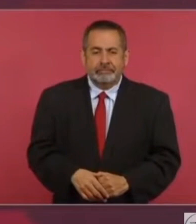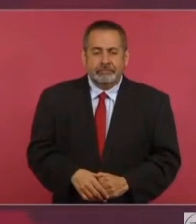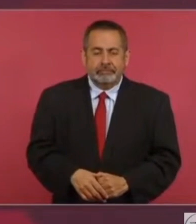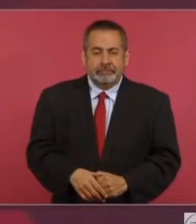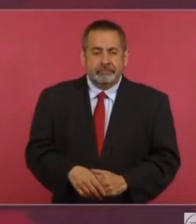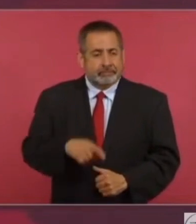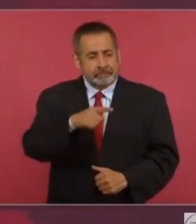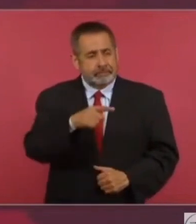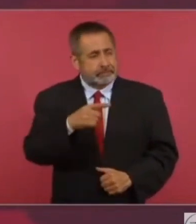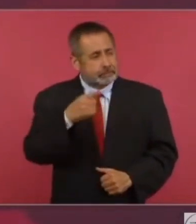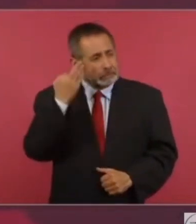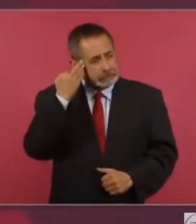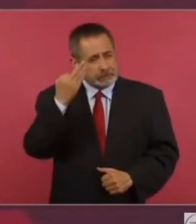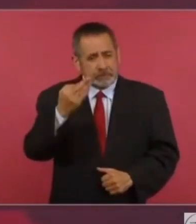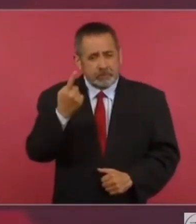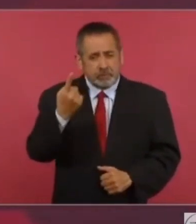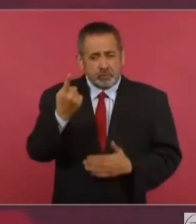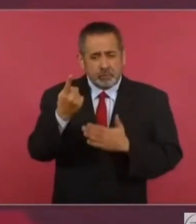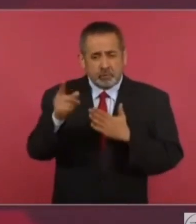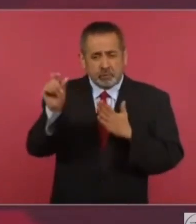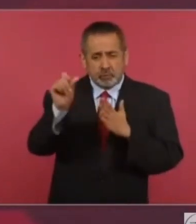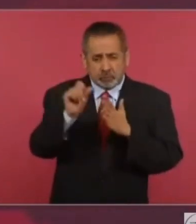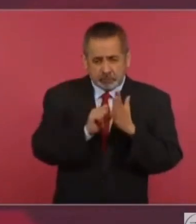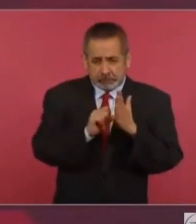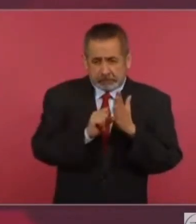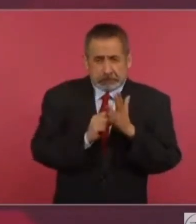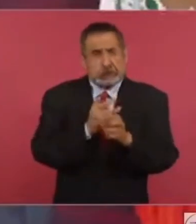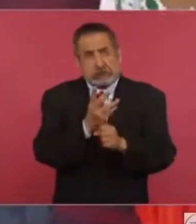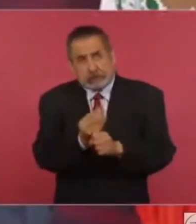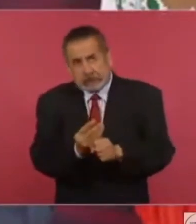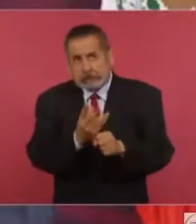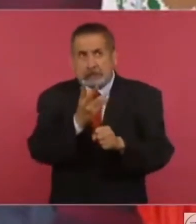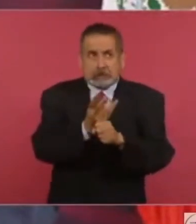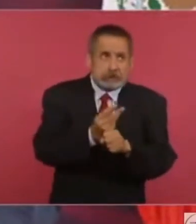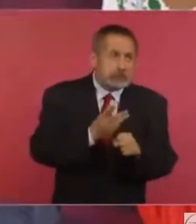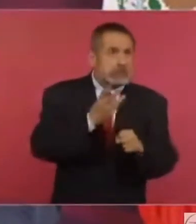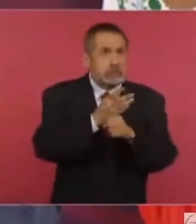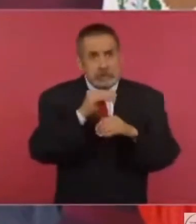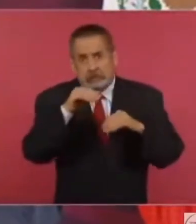Tardaron más de un mes en restablecer el servicio